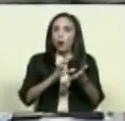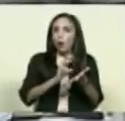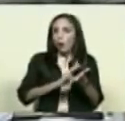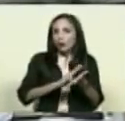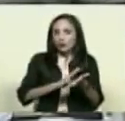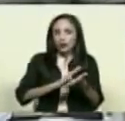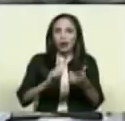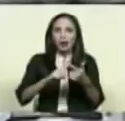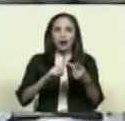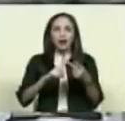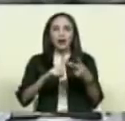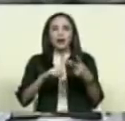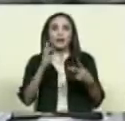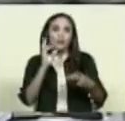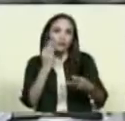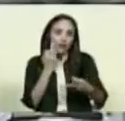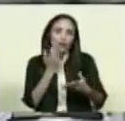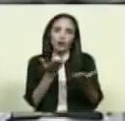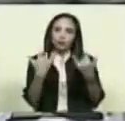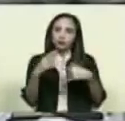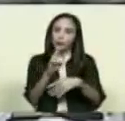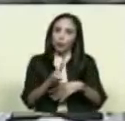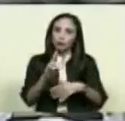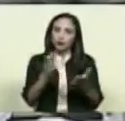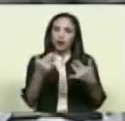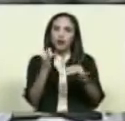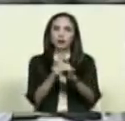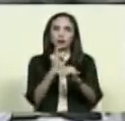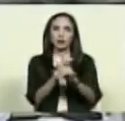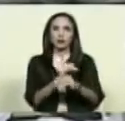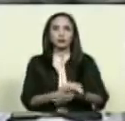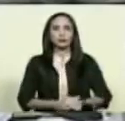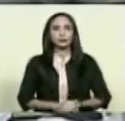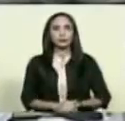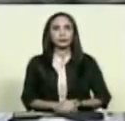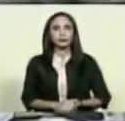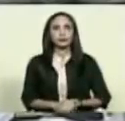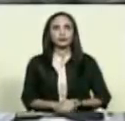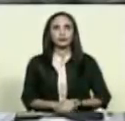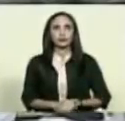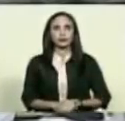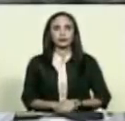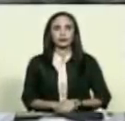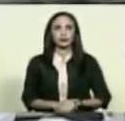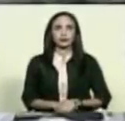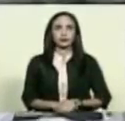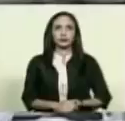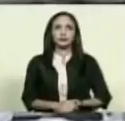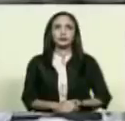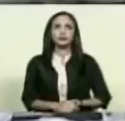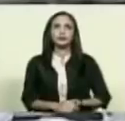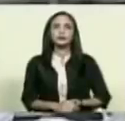sociales. Equipo de redes, como dice Walter Martínez, equipo de redes a mi orden.